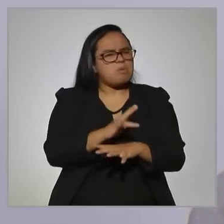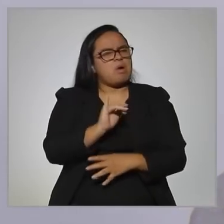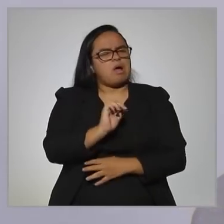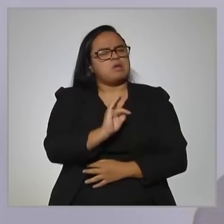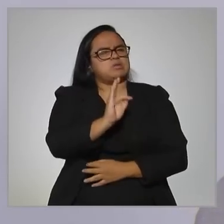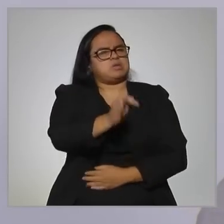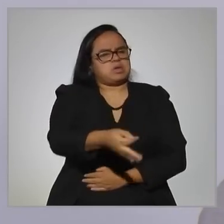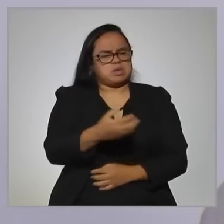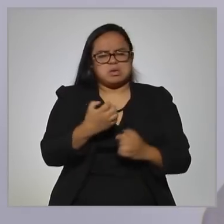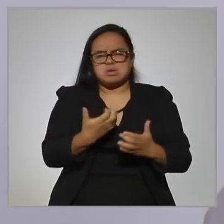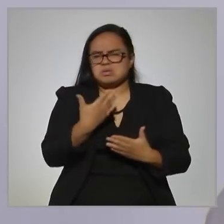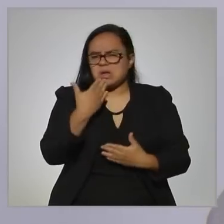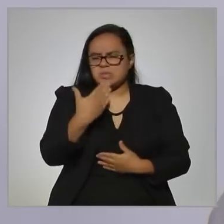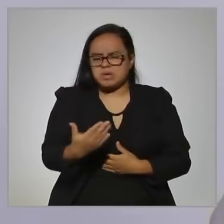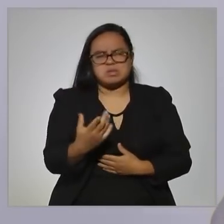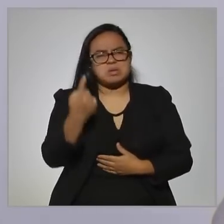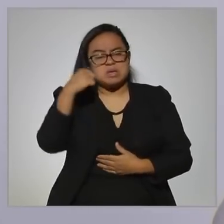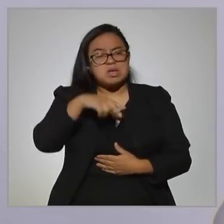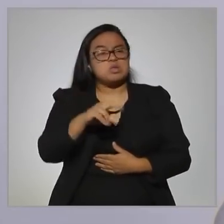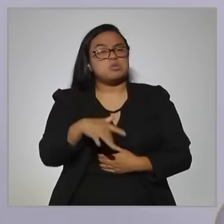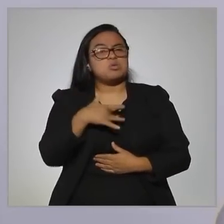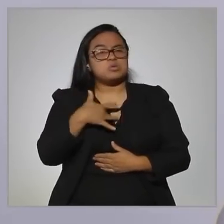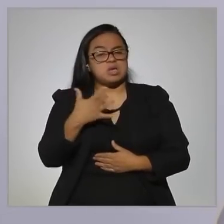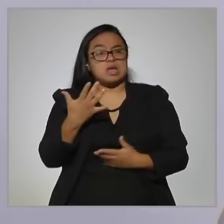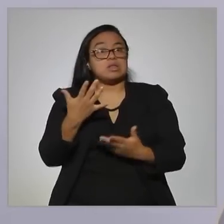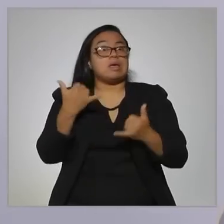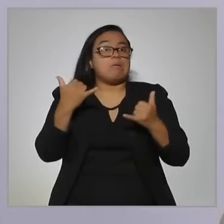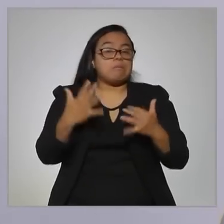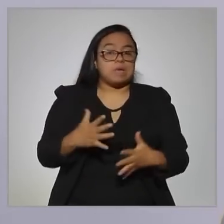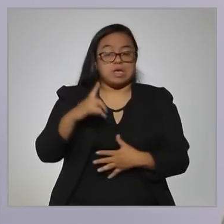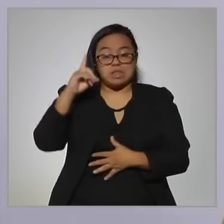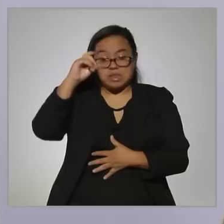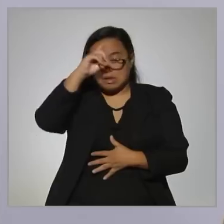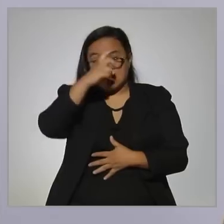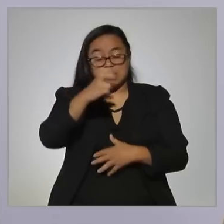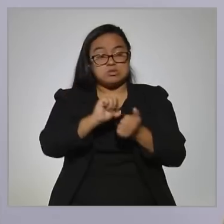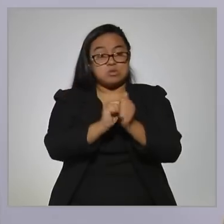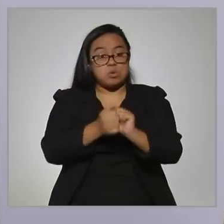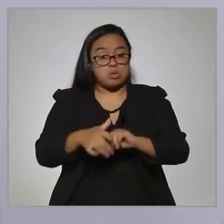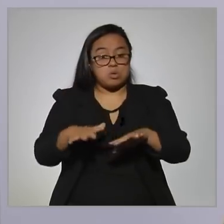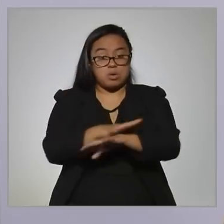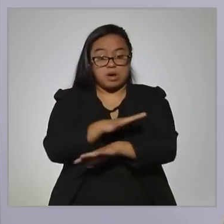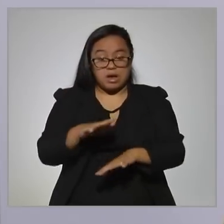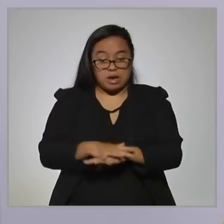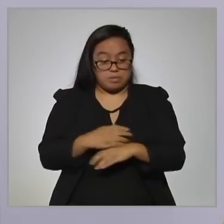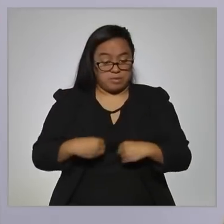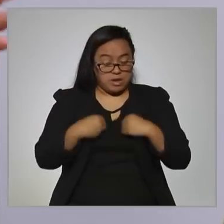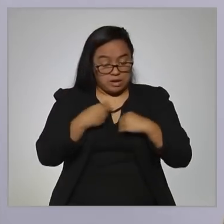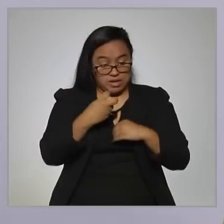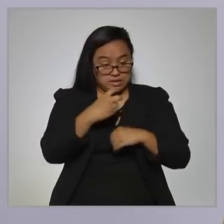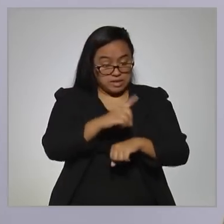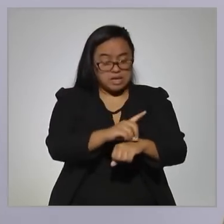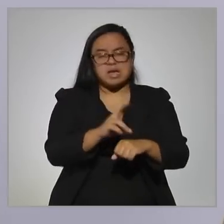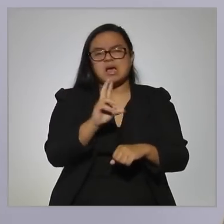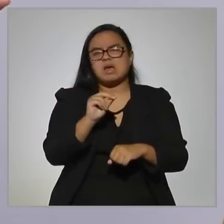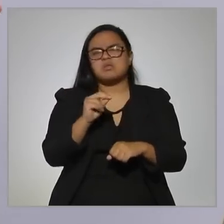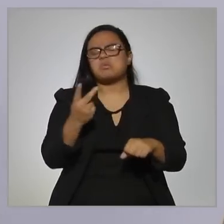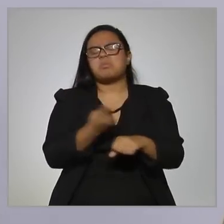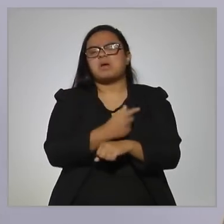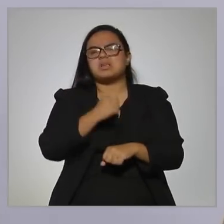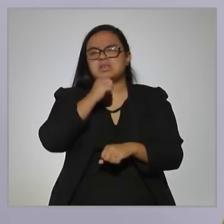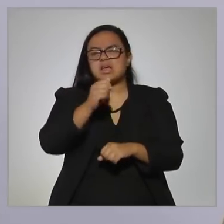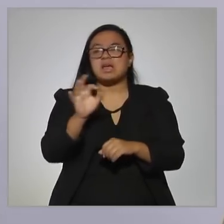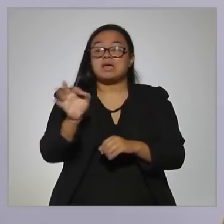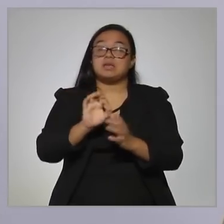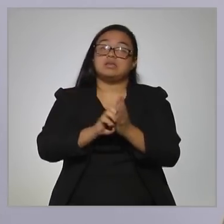y no les confronta tanto el hacer transformaciones en la vida diaria, incluso aunque haya sido una pérdida